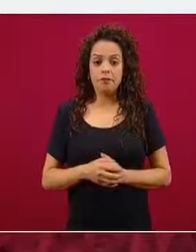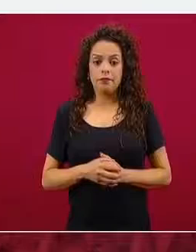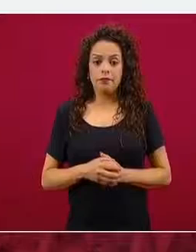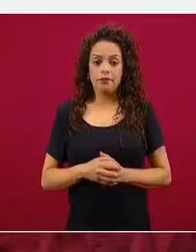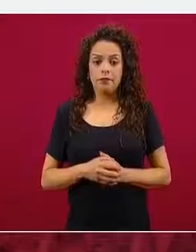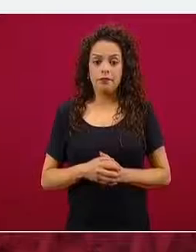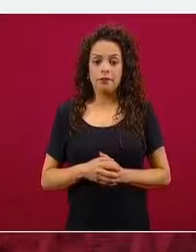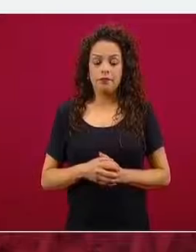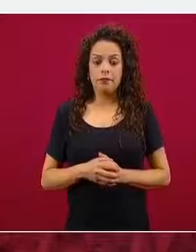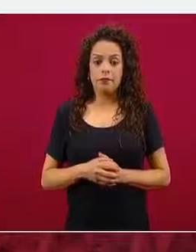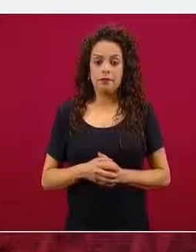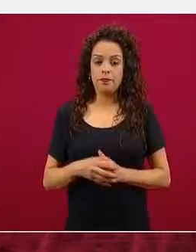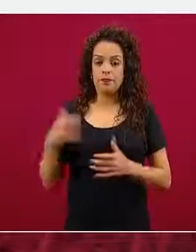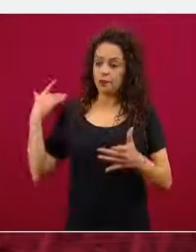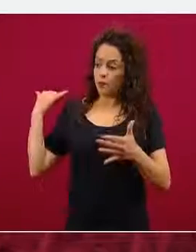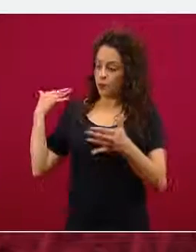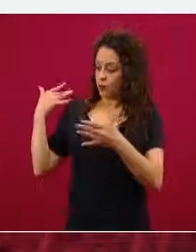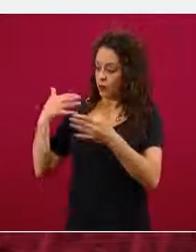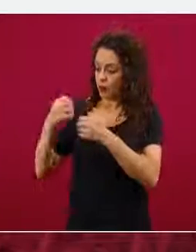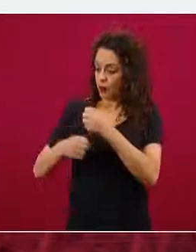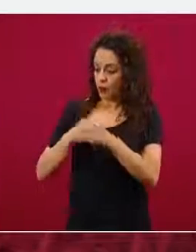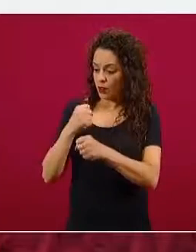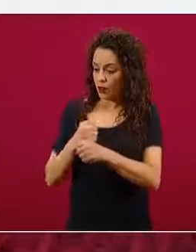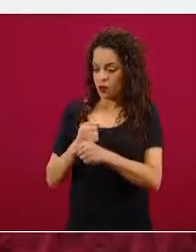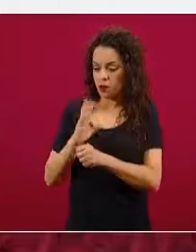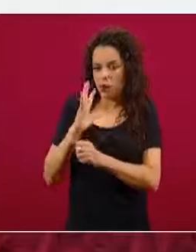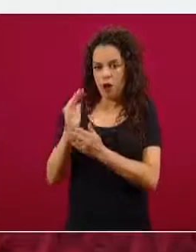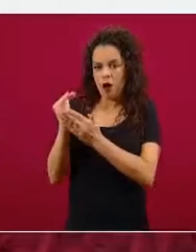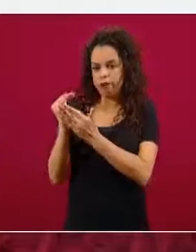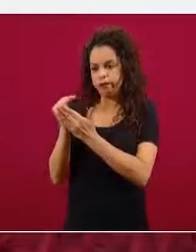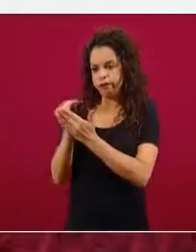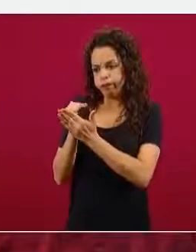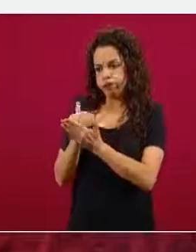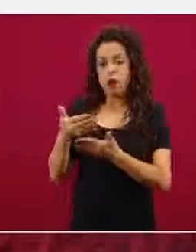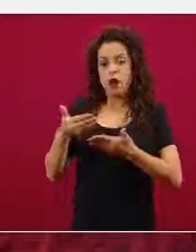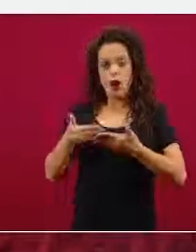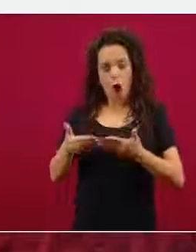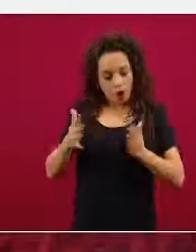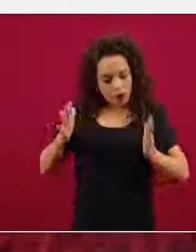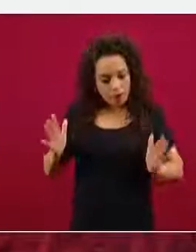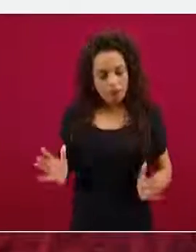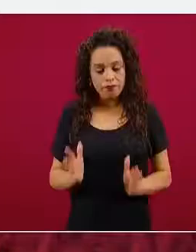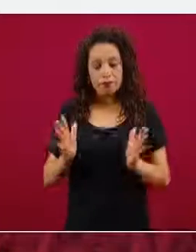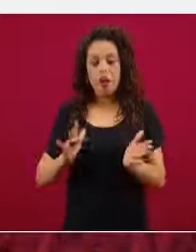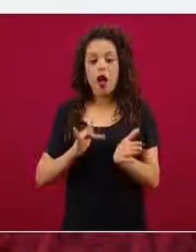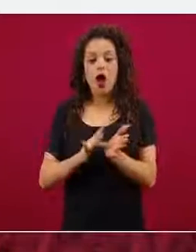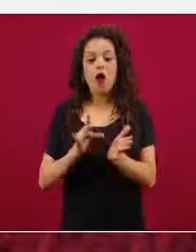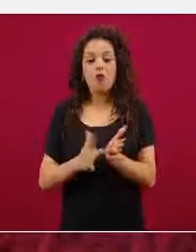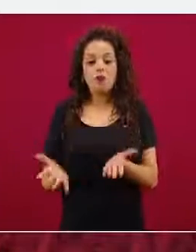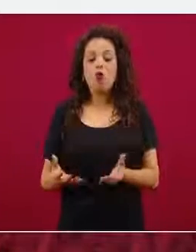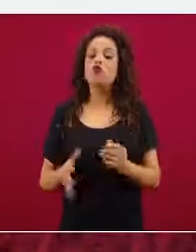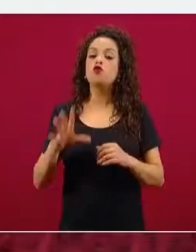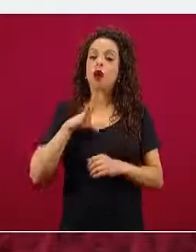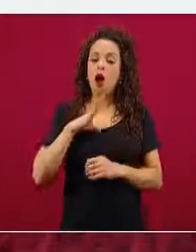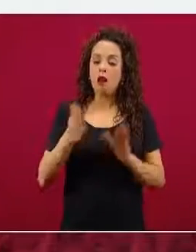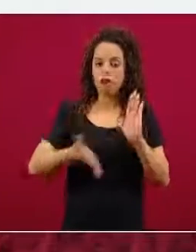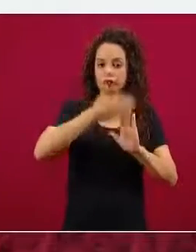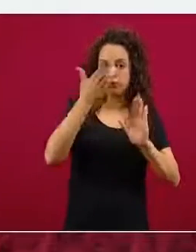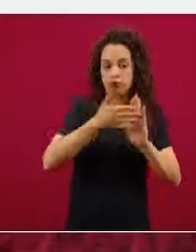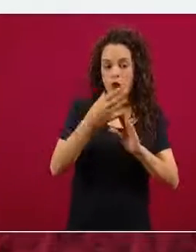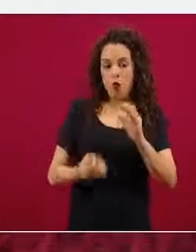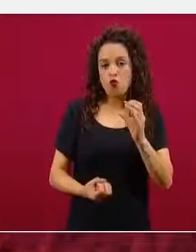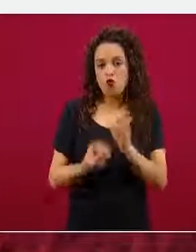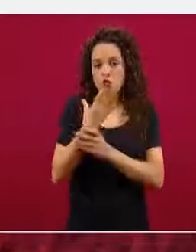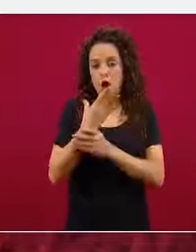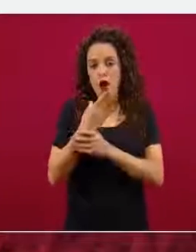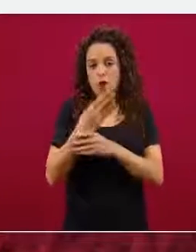en los últimos años, se está reimpulsando, como ustedes saben, se están creando nuevas sucursales, se